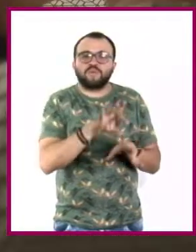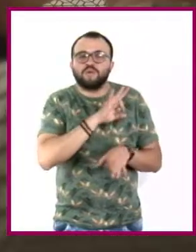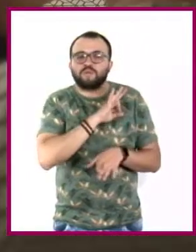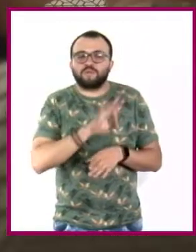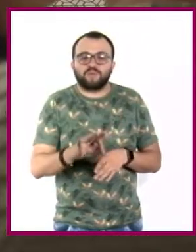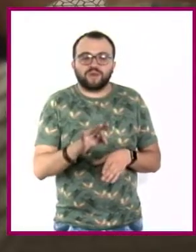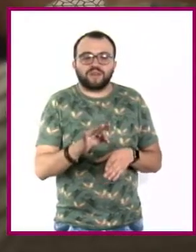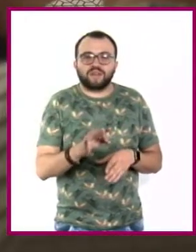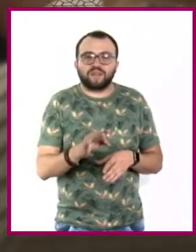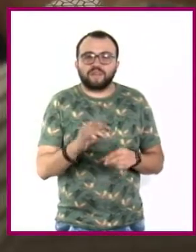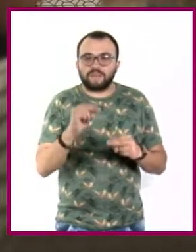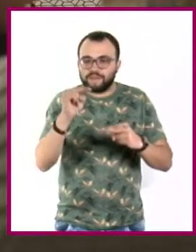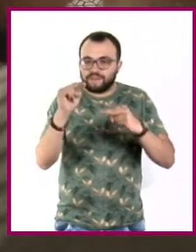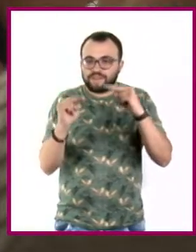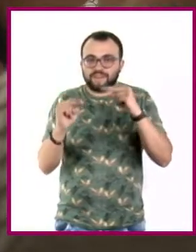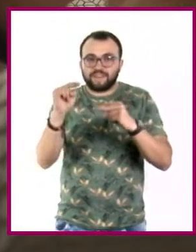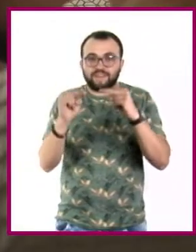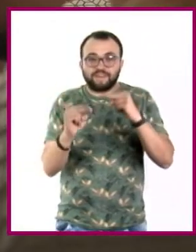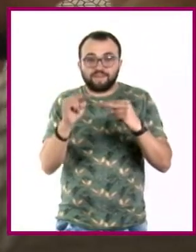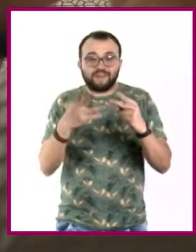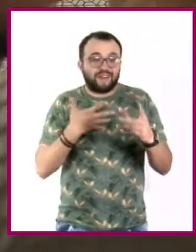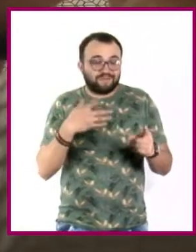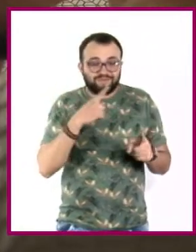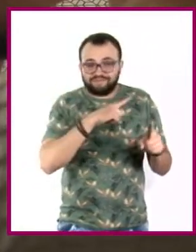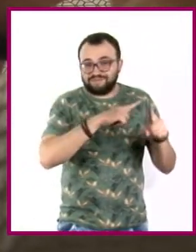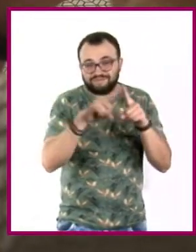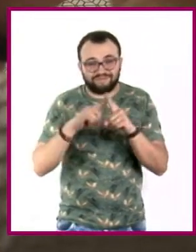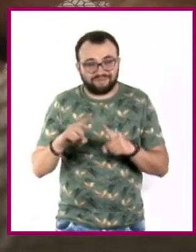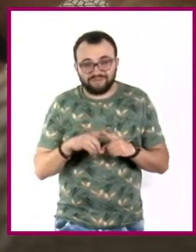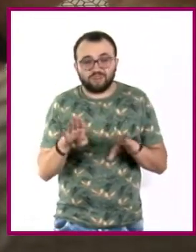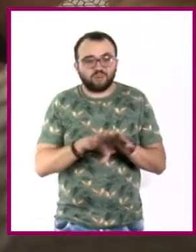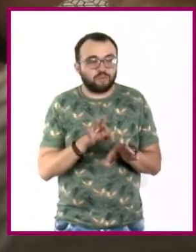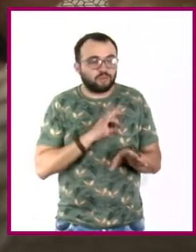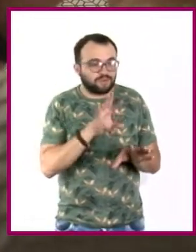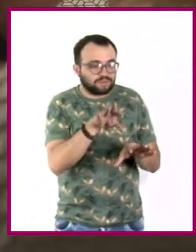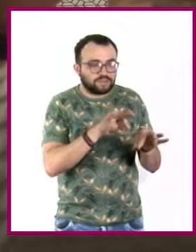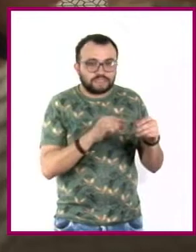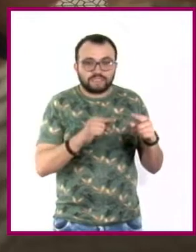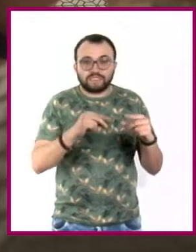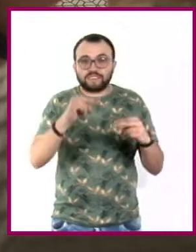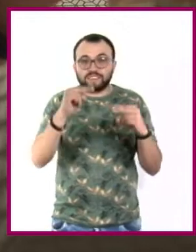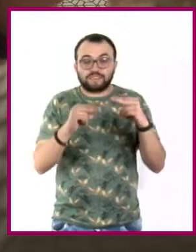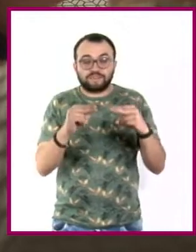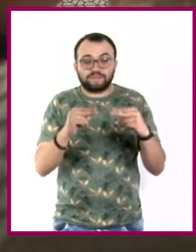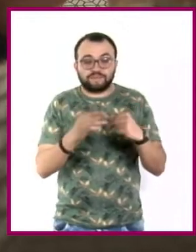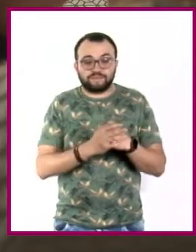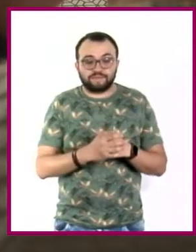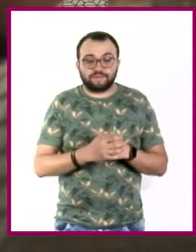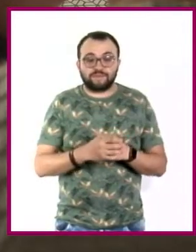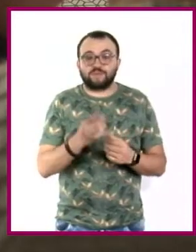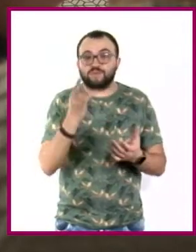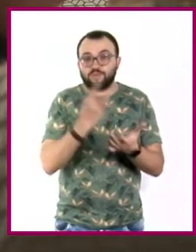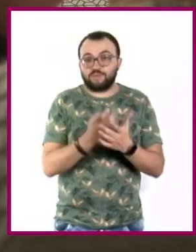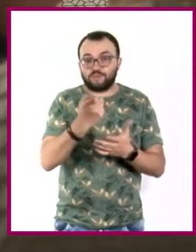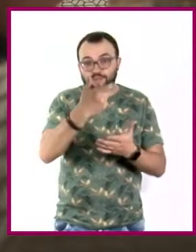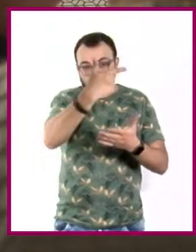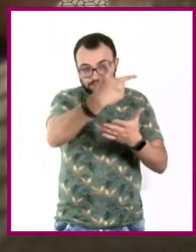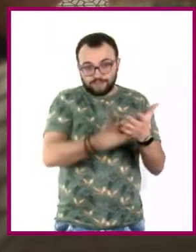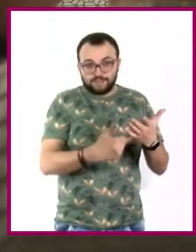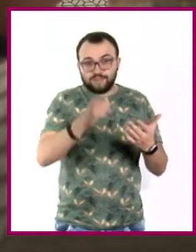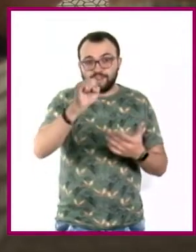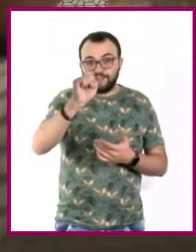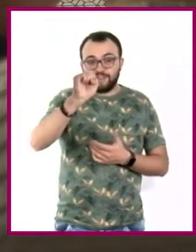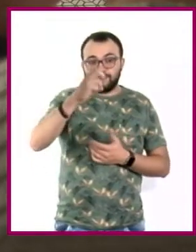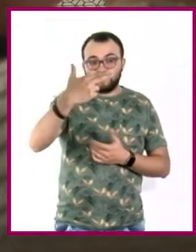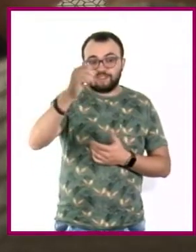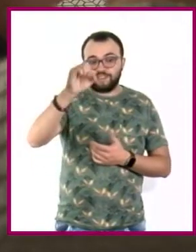podemos medirlas, son tan diversas y no nada más esta base de datos SHESAT existen, ahora se